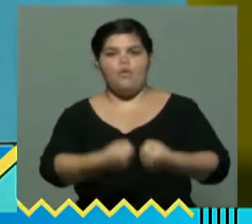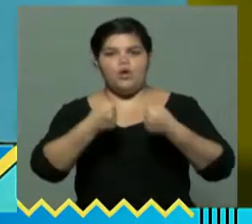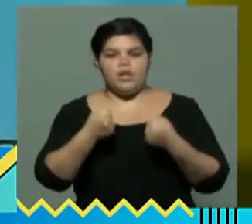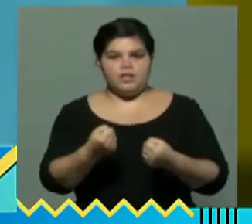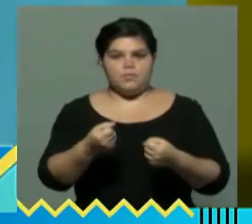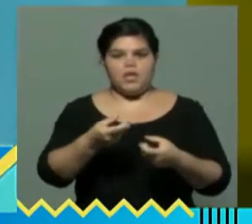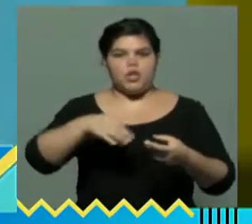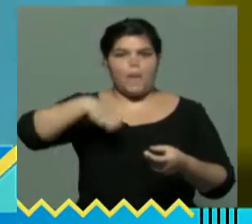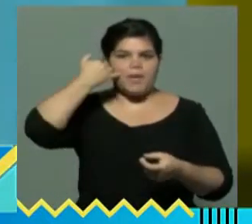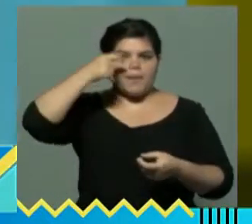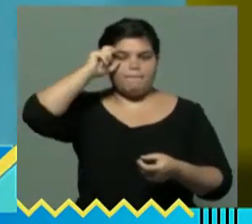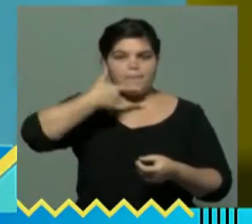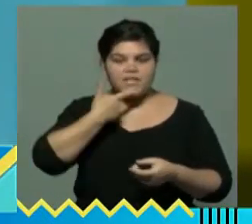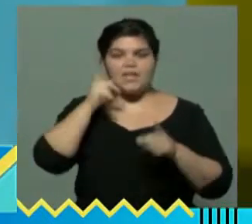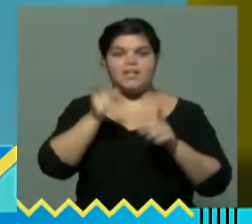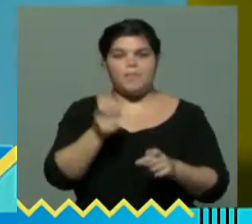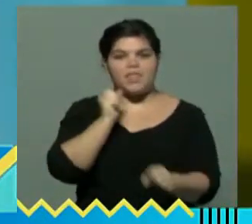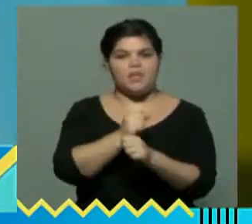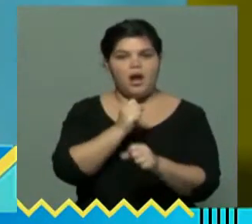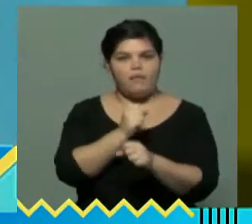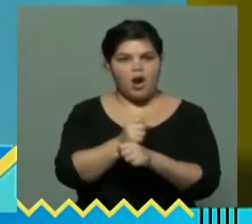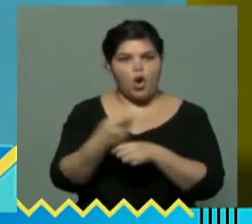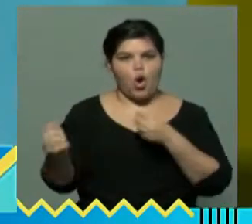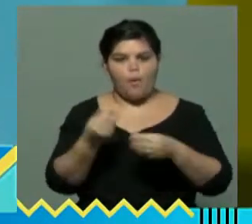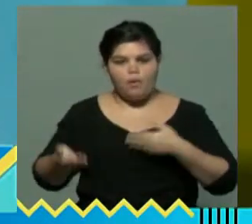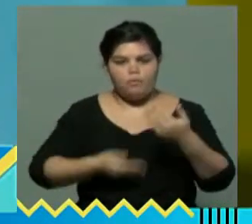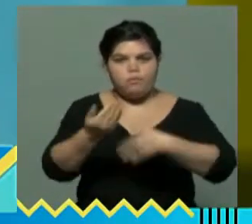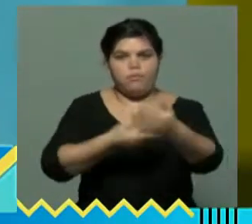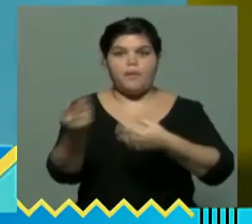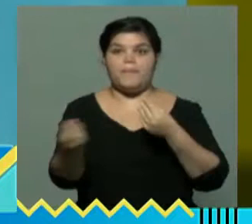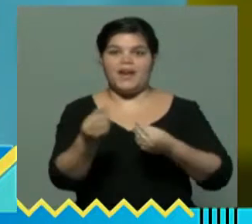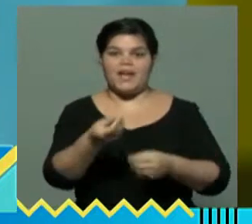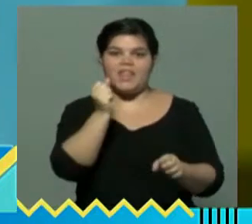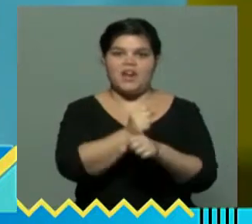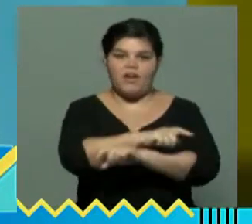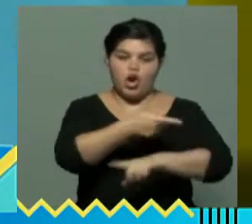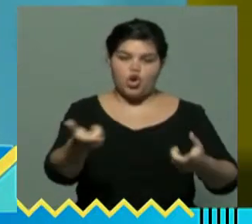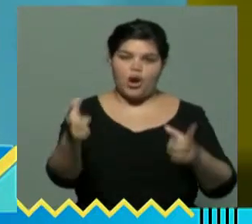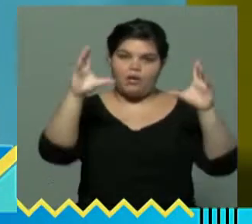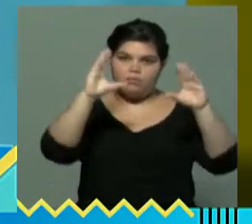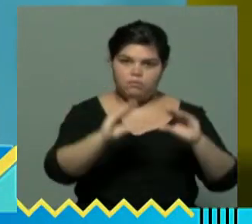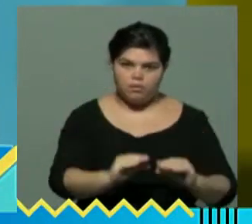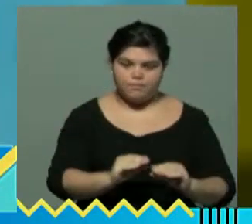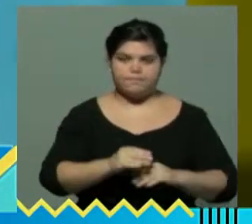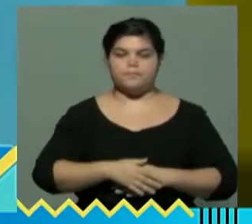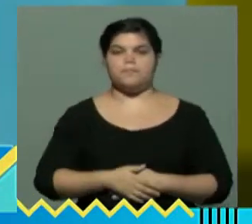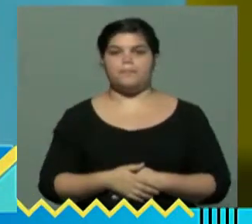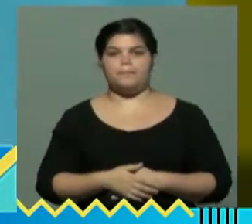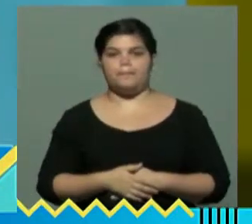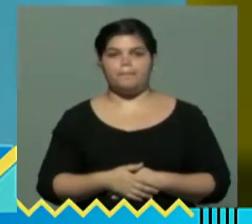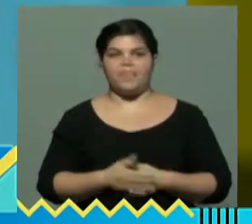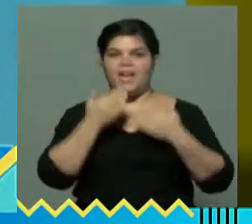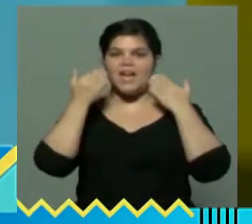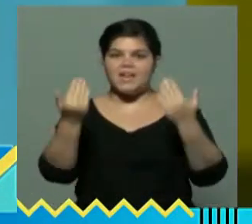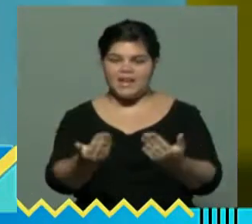las pymes y bueno, el trabajo para que comience a bajar el porcentaje del trabajo informal. Así que gracias